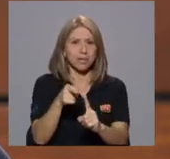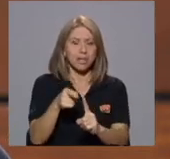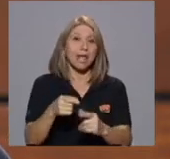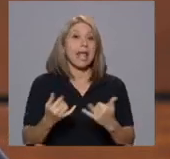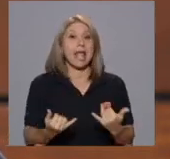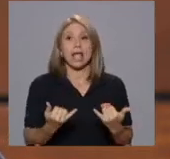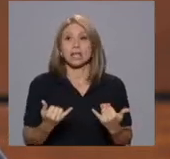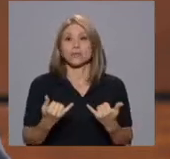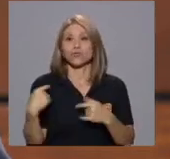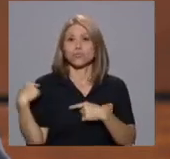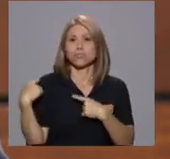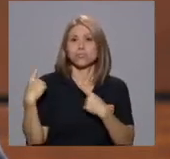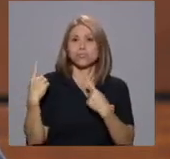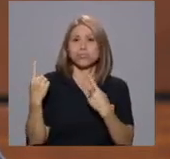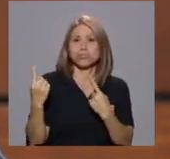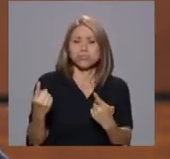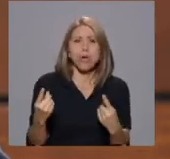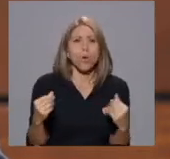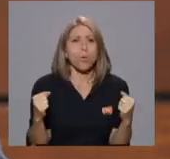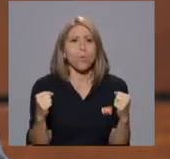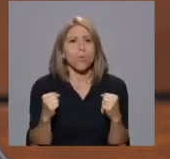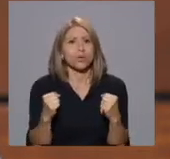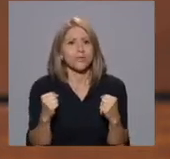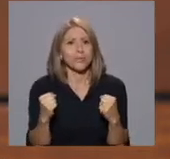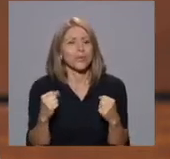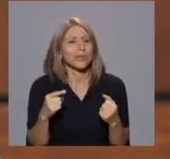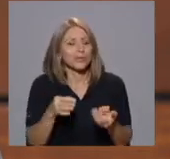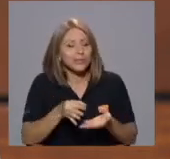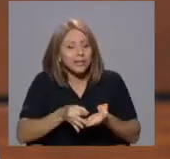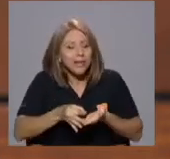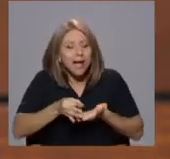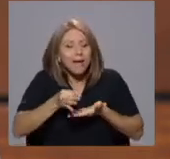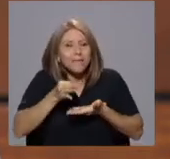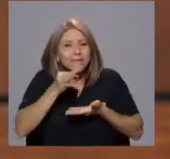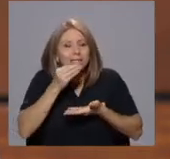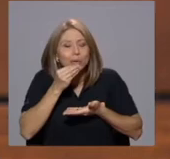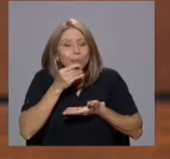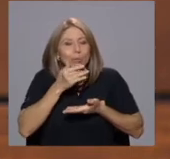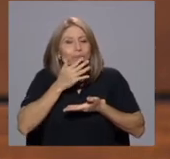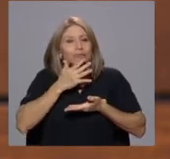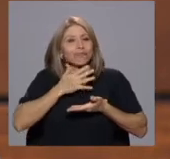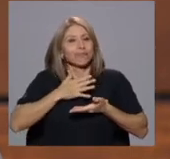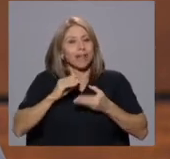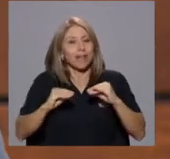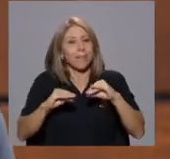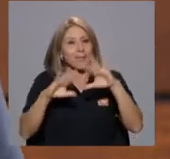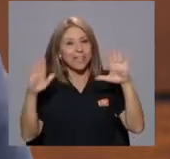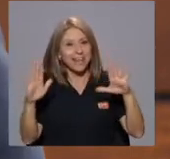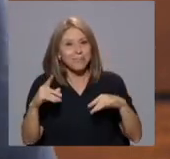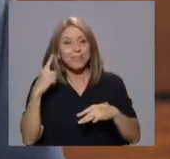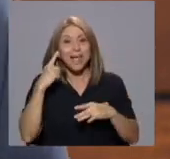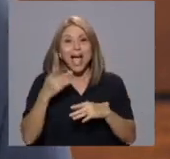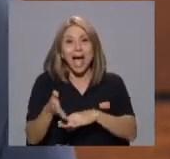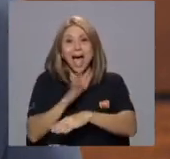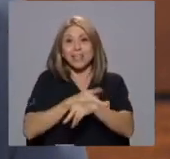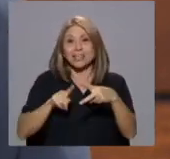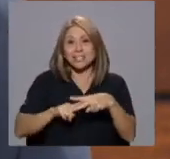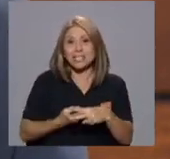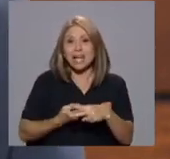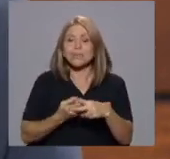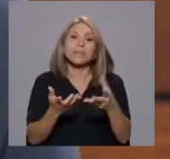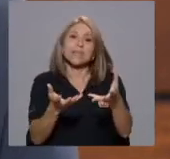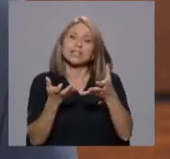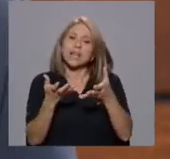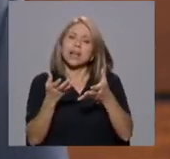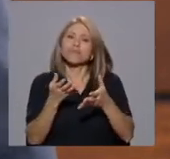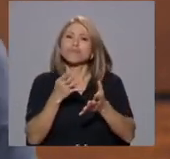estado haciendo muchísimo, muchísimo frío, así que el cafecito nos va a matizar parte de la mañana. Antes de iniciar, quisiera hacerles un comentario